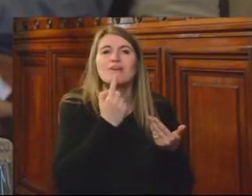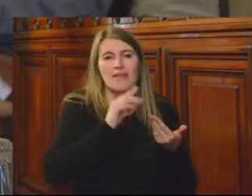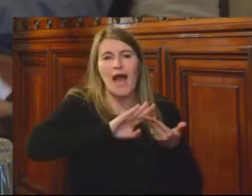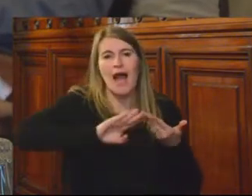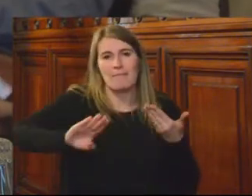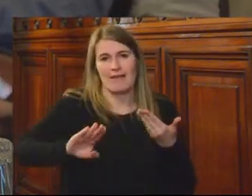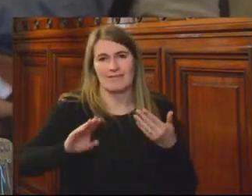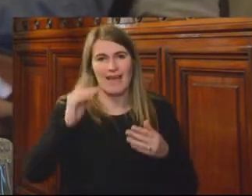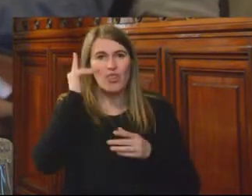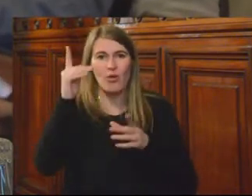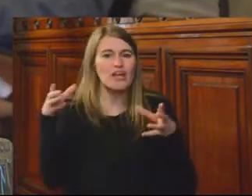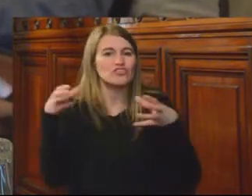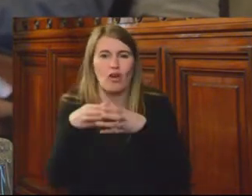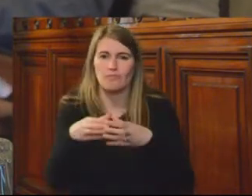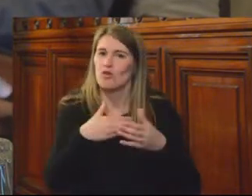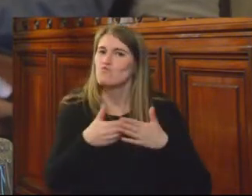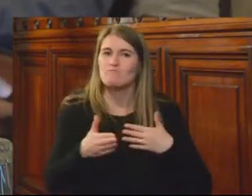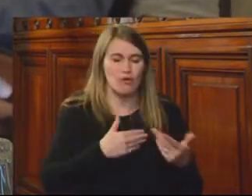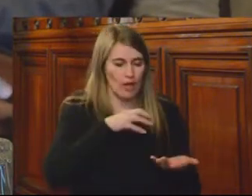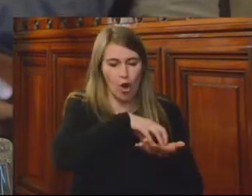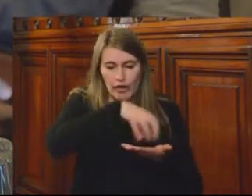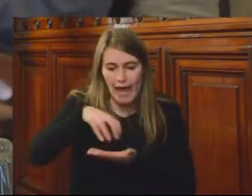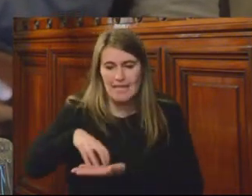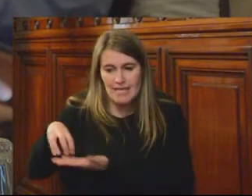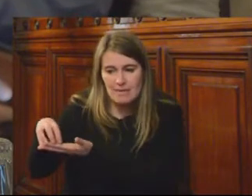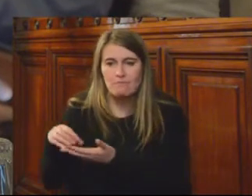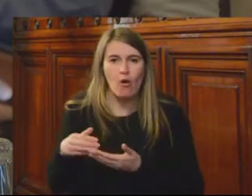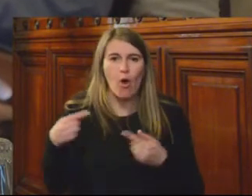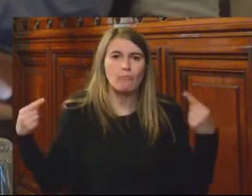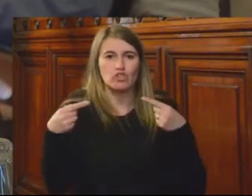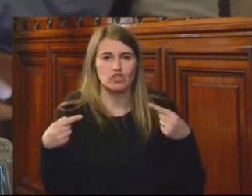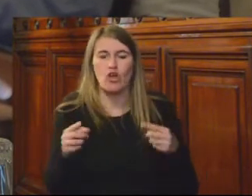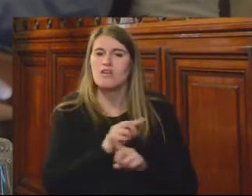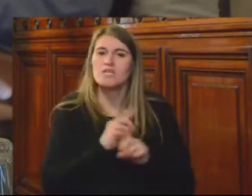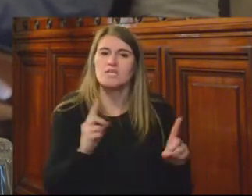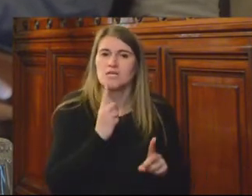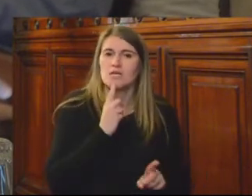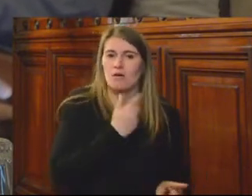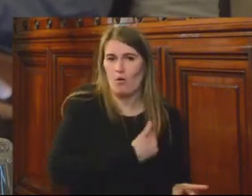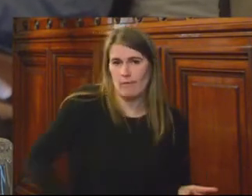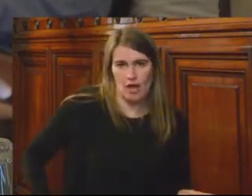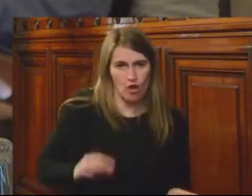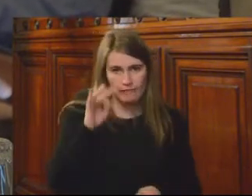entes gubernamentales, ni por organismos pertenecientes a la oposición. Entonces yo invito